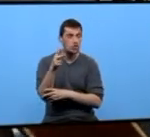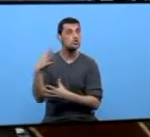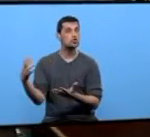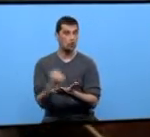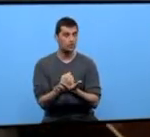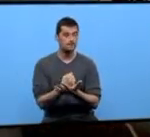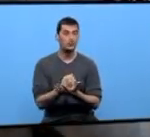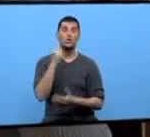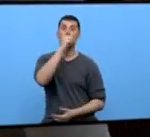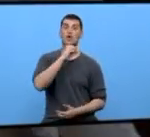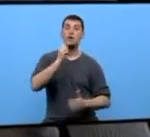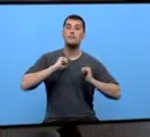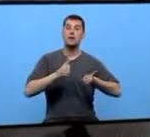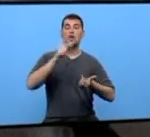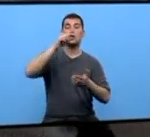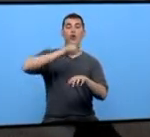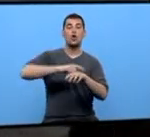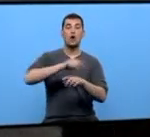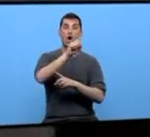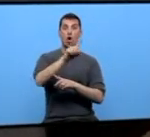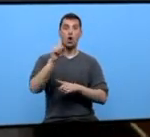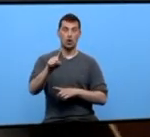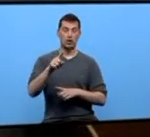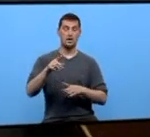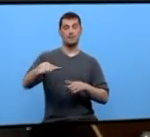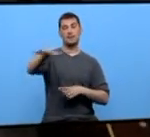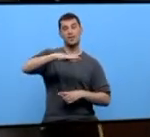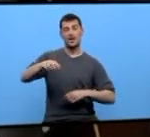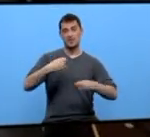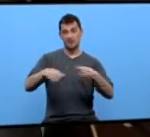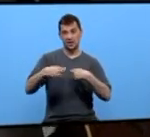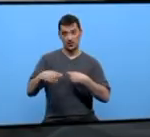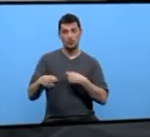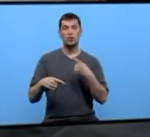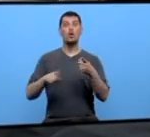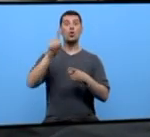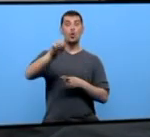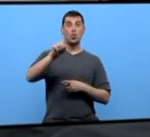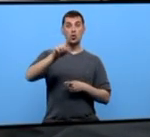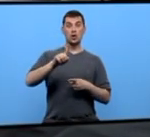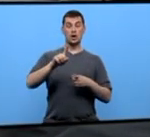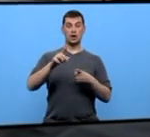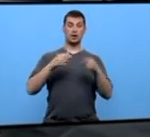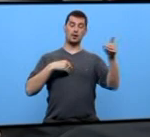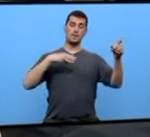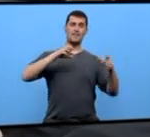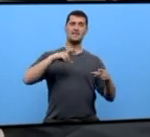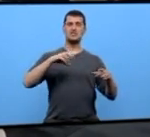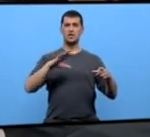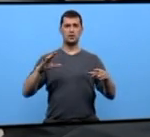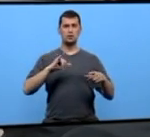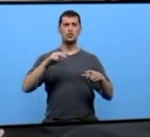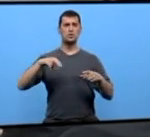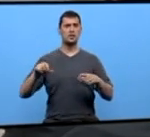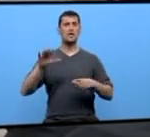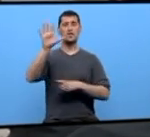Os concertos darán comezo ás 11 da mañá, na Praza de Abastos. A 1, no balcón do Méndez Núñez, ás 5, no da